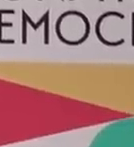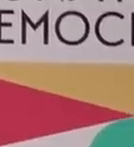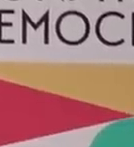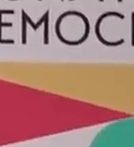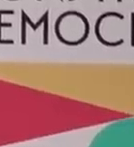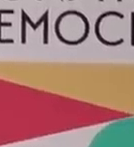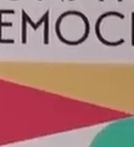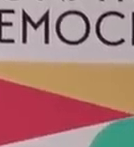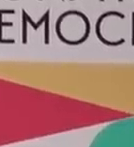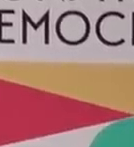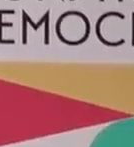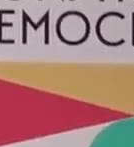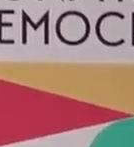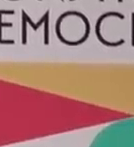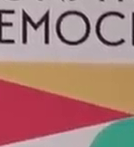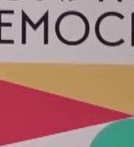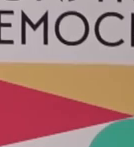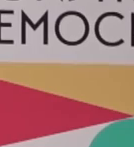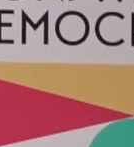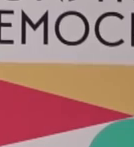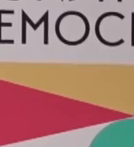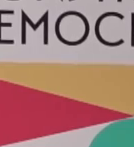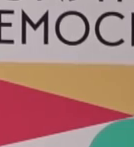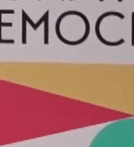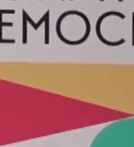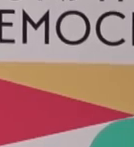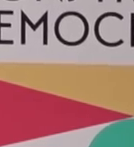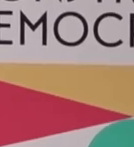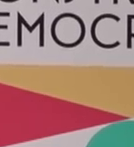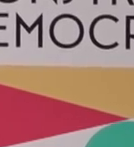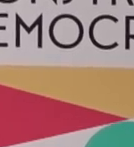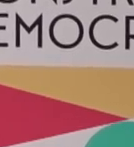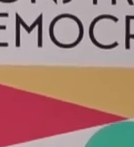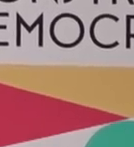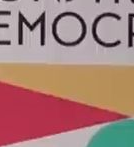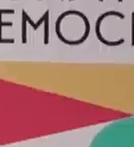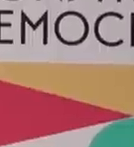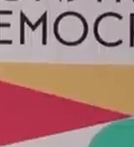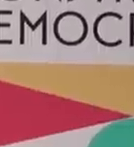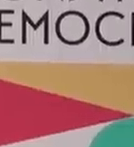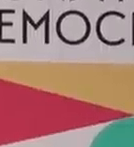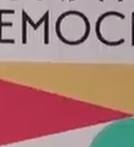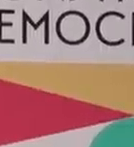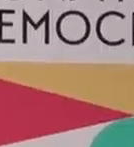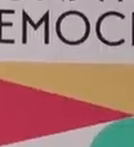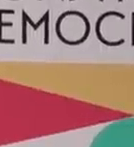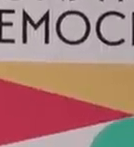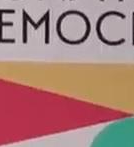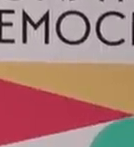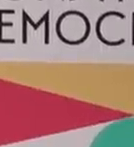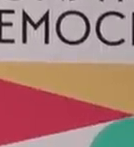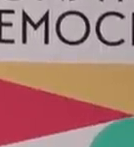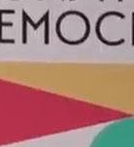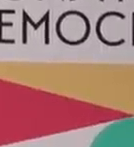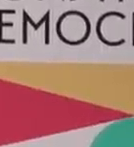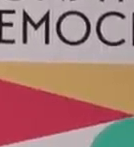poder frenar la uberización de la economía, apostar por los servicios públicos, acompañar el tsunami feminista, el avance de